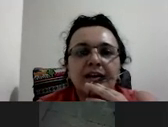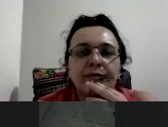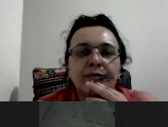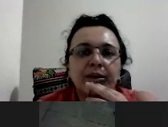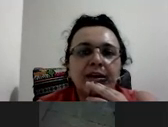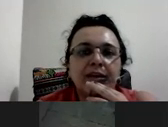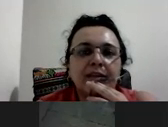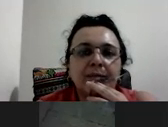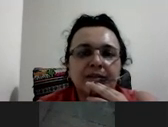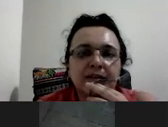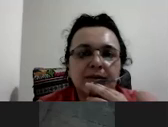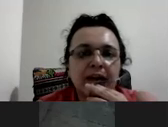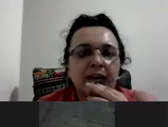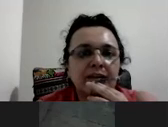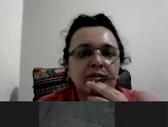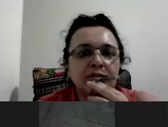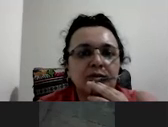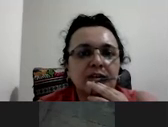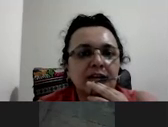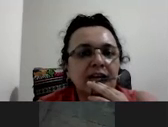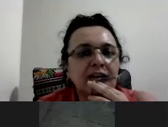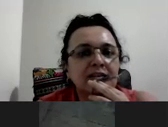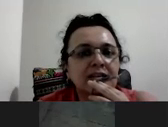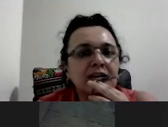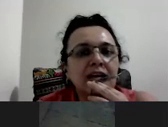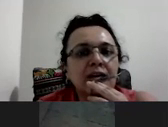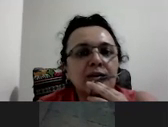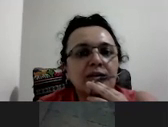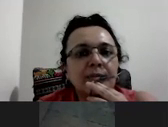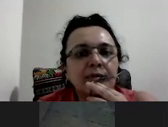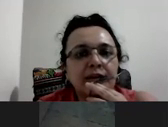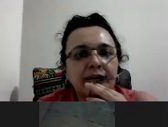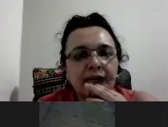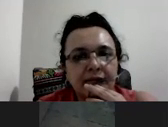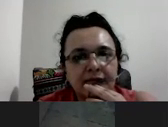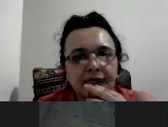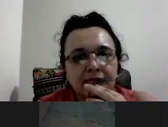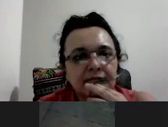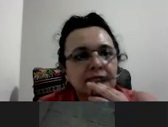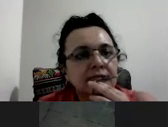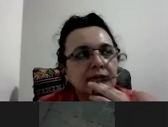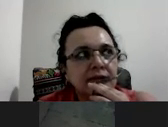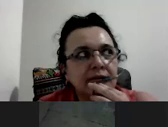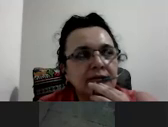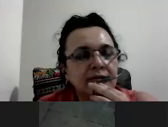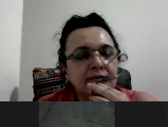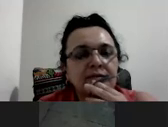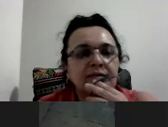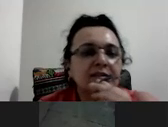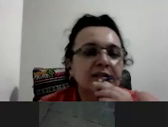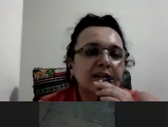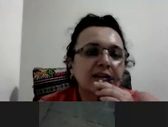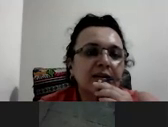estar afuera demasiado tarde. Entonces, usted tiene que decidir qué es lo que va a poner aquí. ¿Verdad?